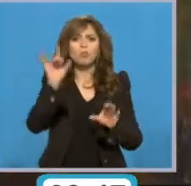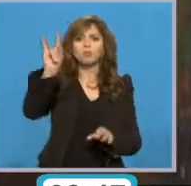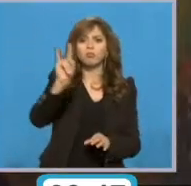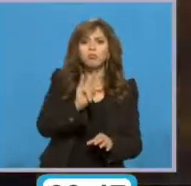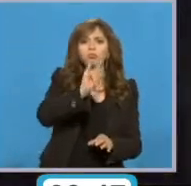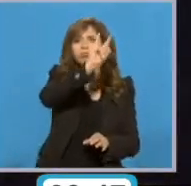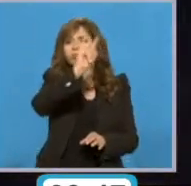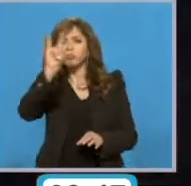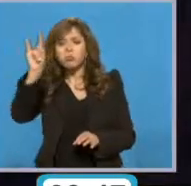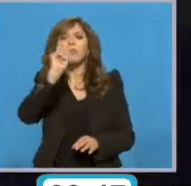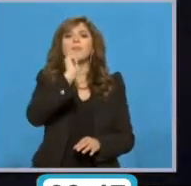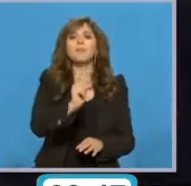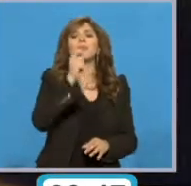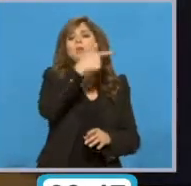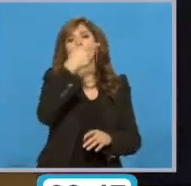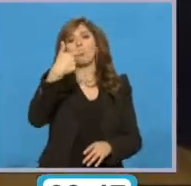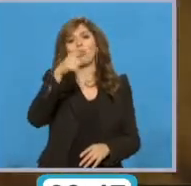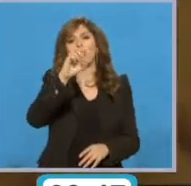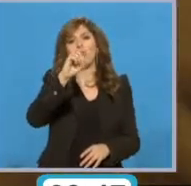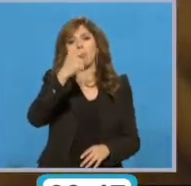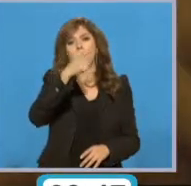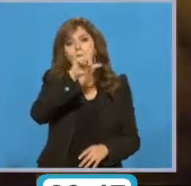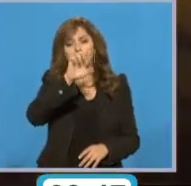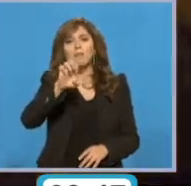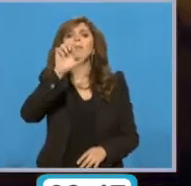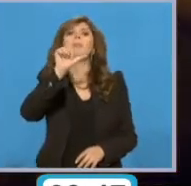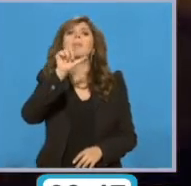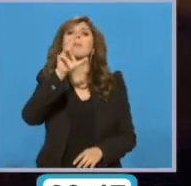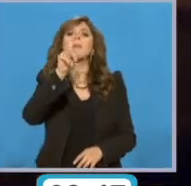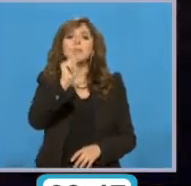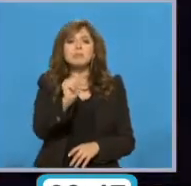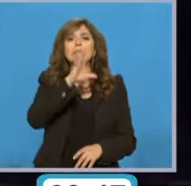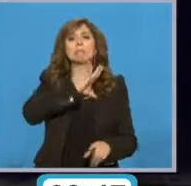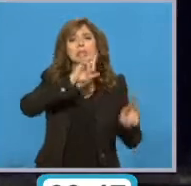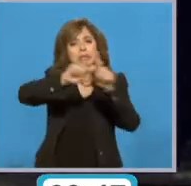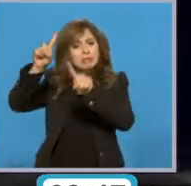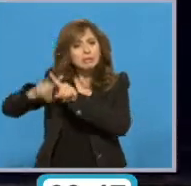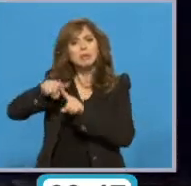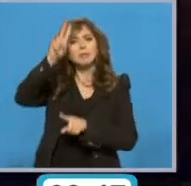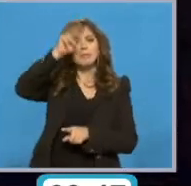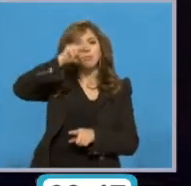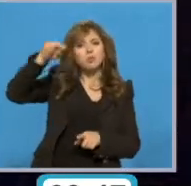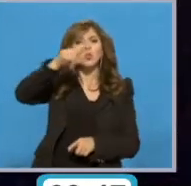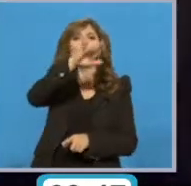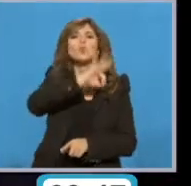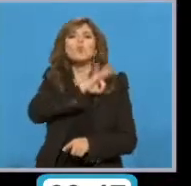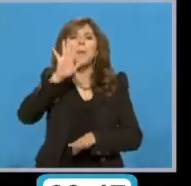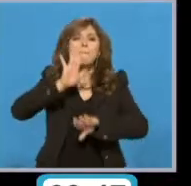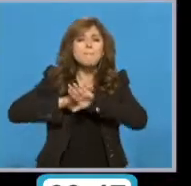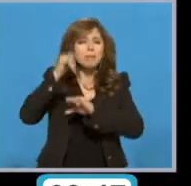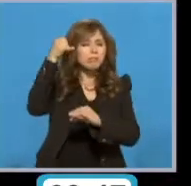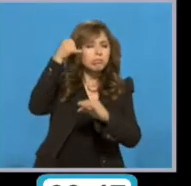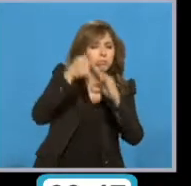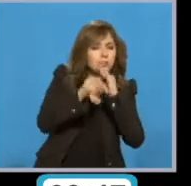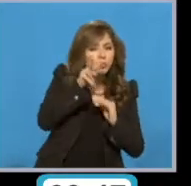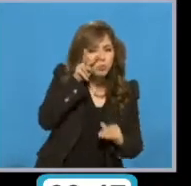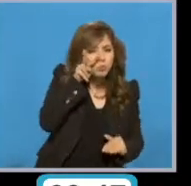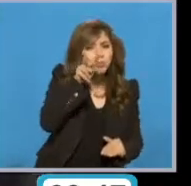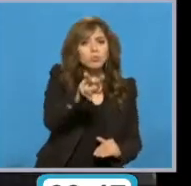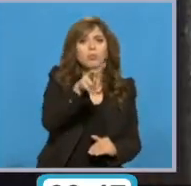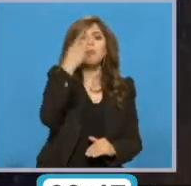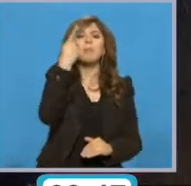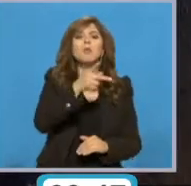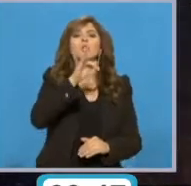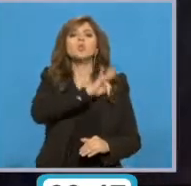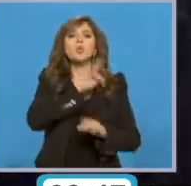Justamente Google Art tiene una buena cantidad de pinturas a las que te puedes acercar, pero en este caso es el circuito